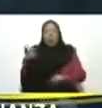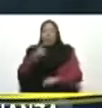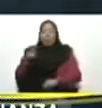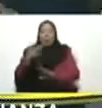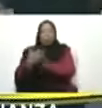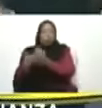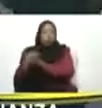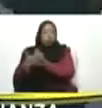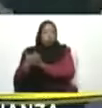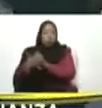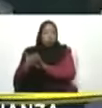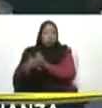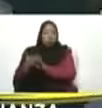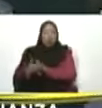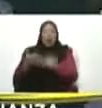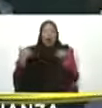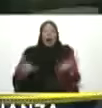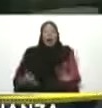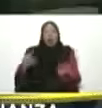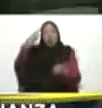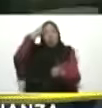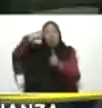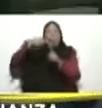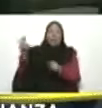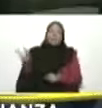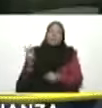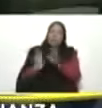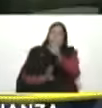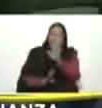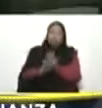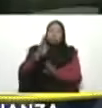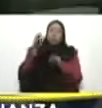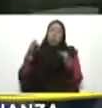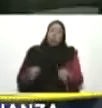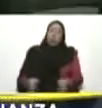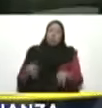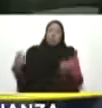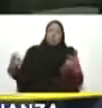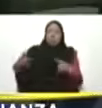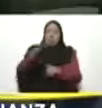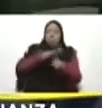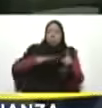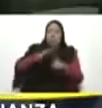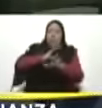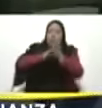riendas económicas de Venezuela. Hoy las tengo y hemos vencido esa guerra económica.